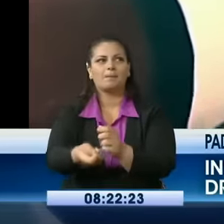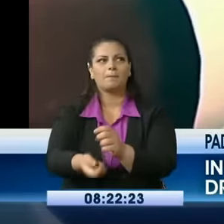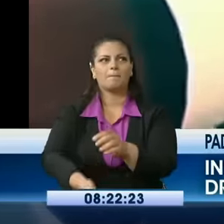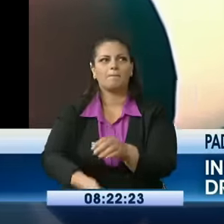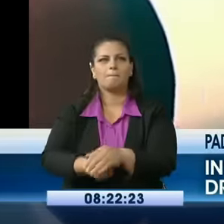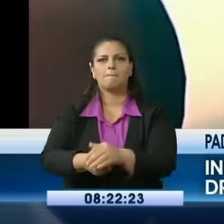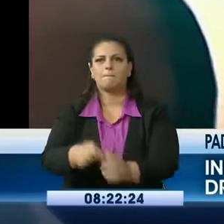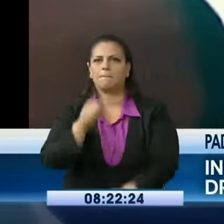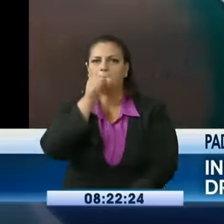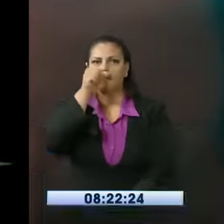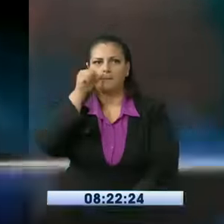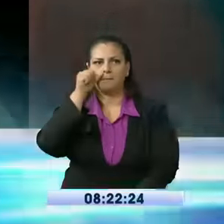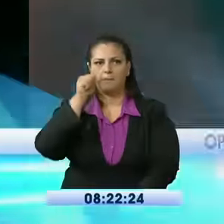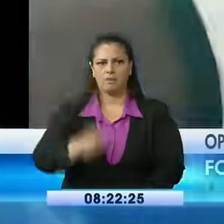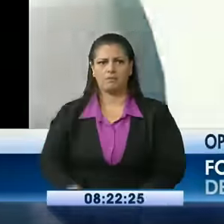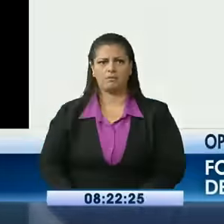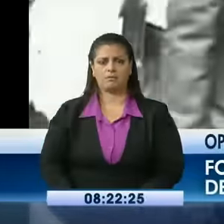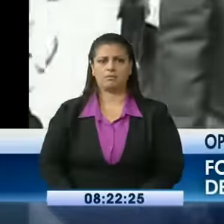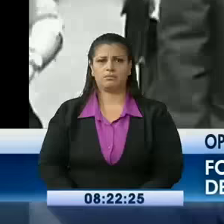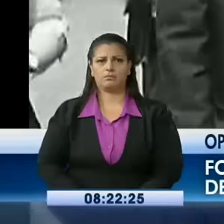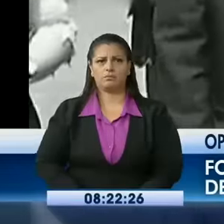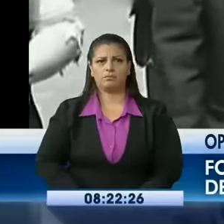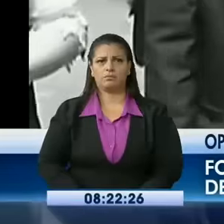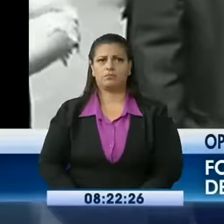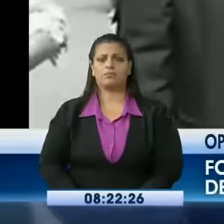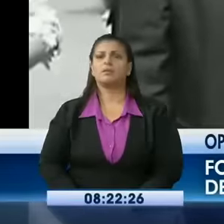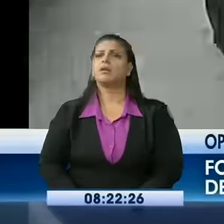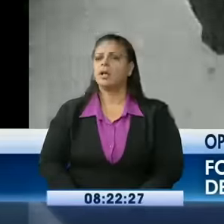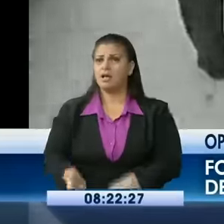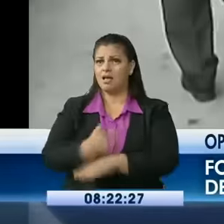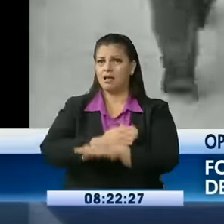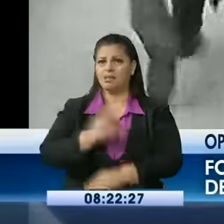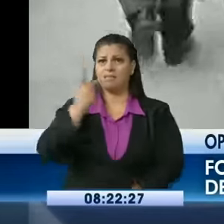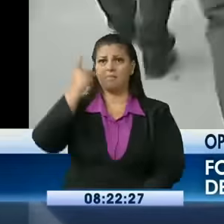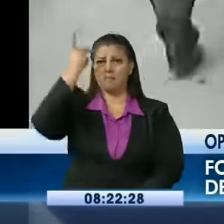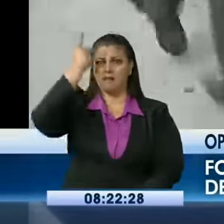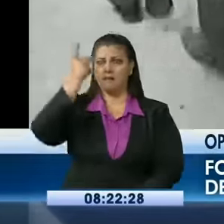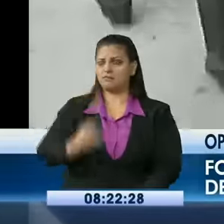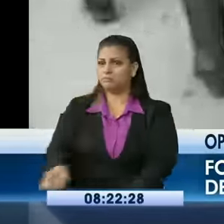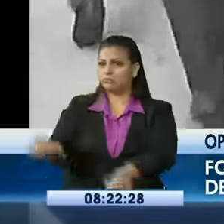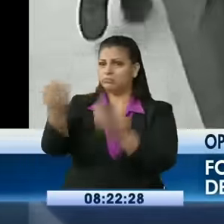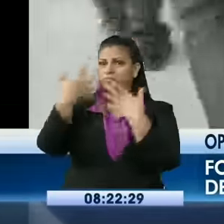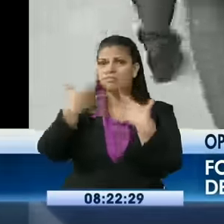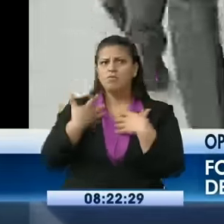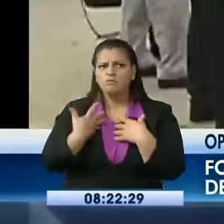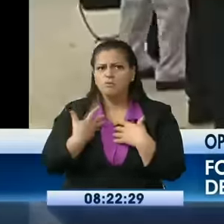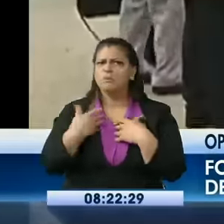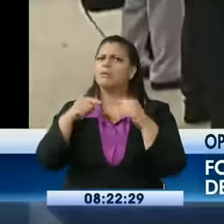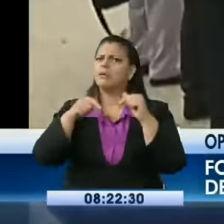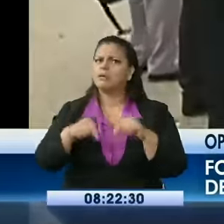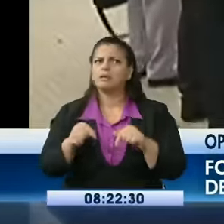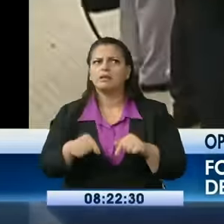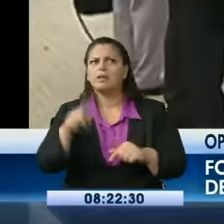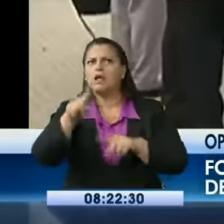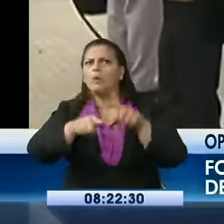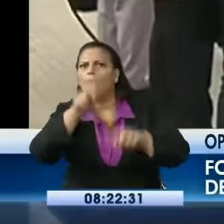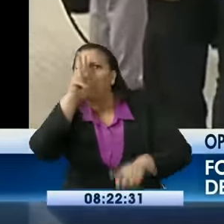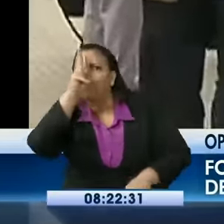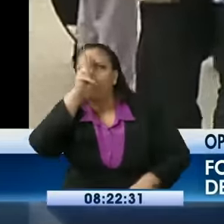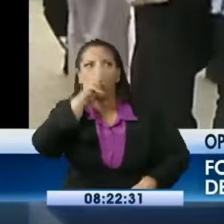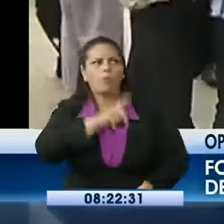encontró ningún tipo de anomalías. Sí, sí, todo bien. Pues lo digo yo, el que nada debe, nada teme. Pues. Y como yo no debo nada a nadie, vea que estoy